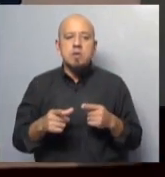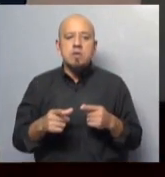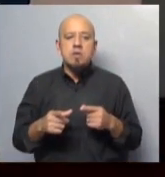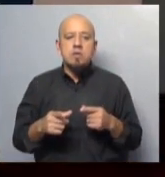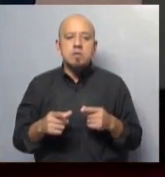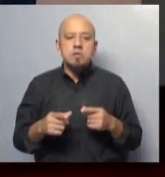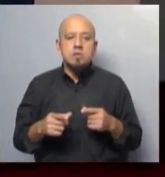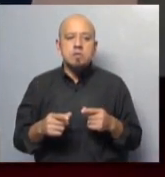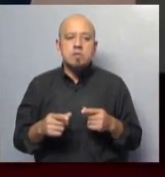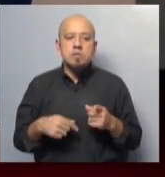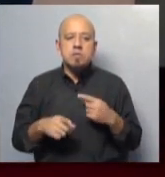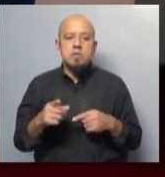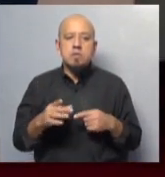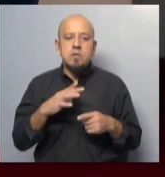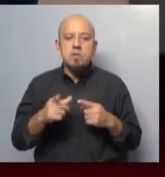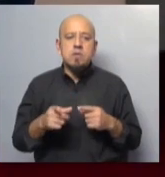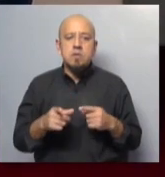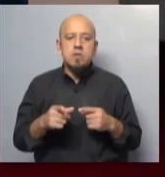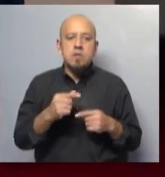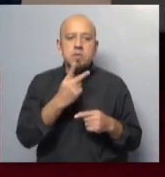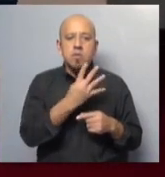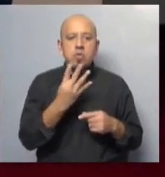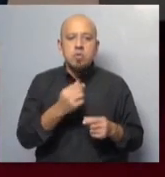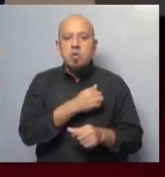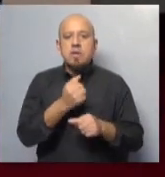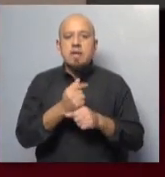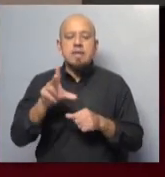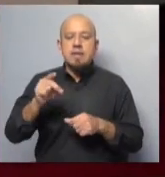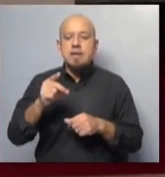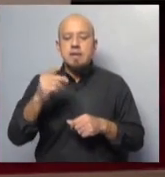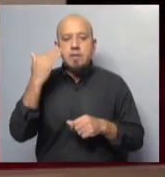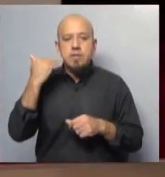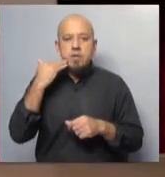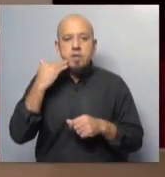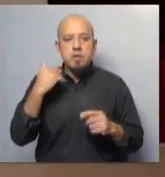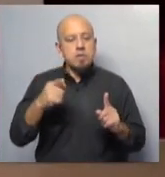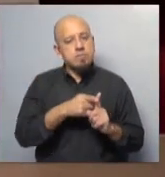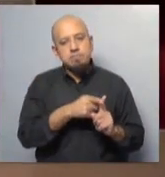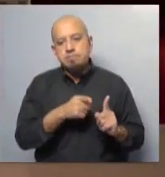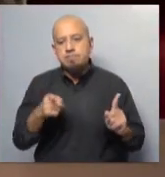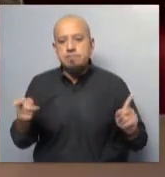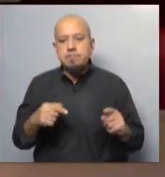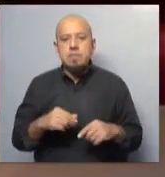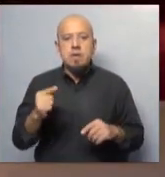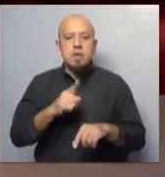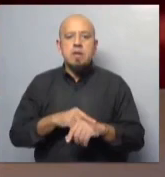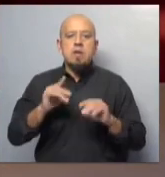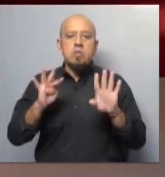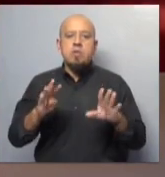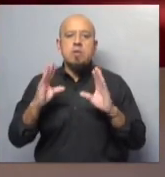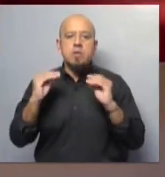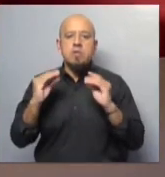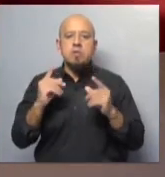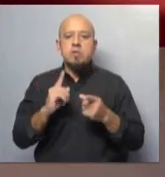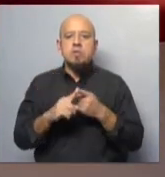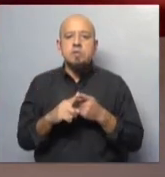se duerman porque tenemos funciones del 24 al 30 de abril, todo de corrido, a las 21 horas, aquí en